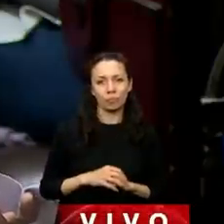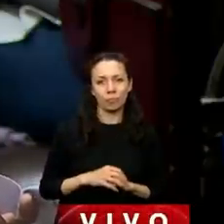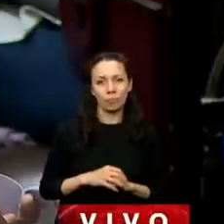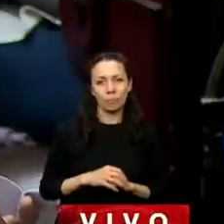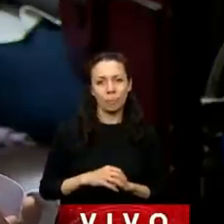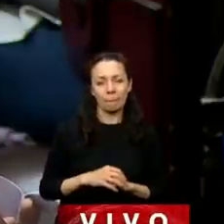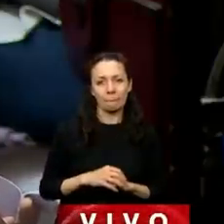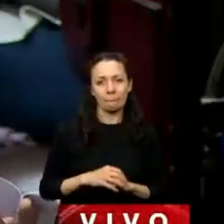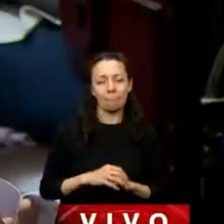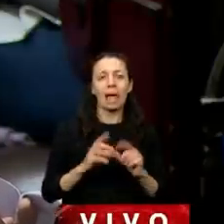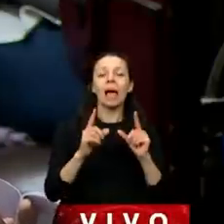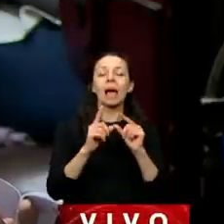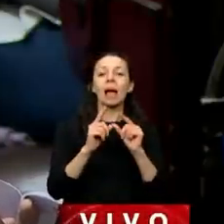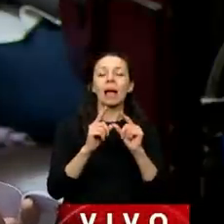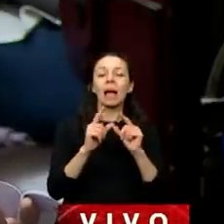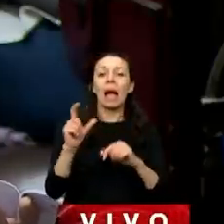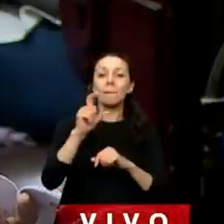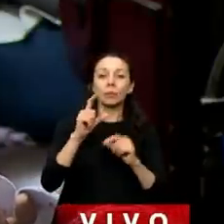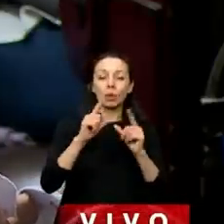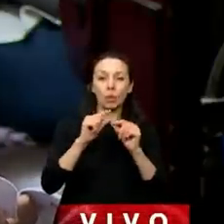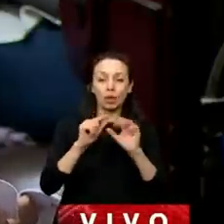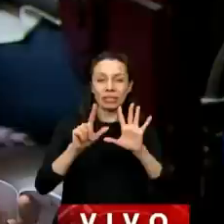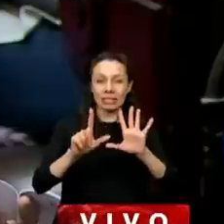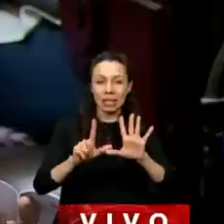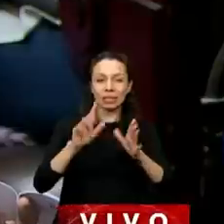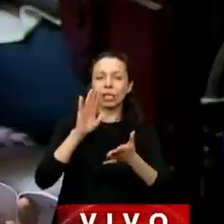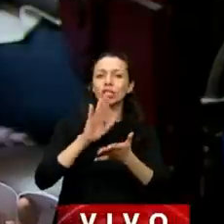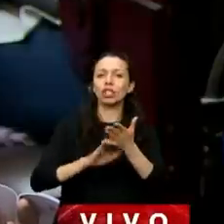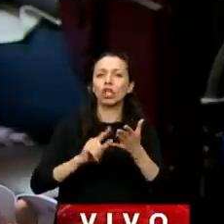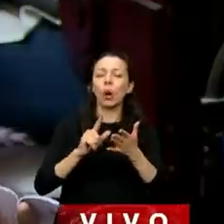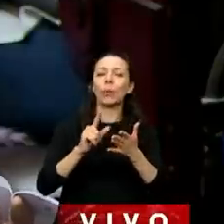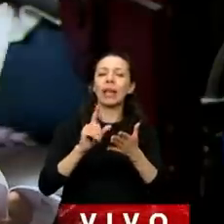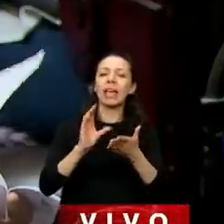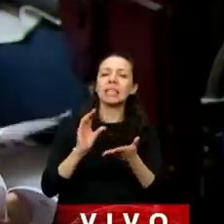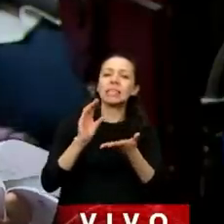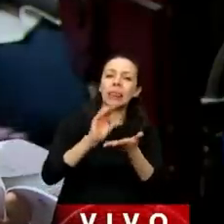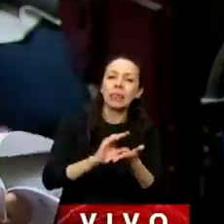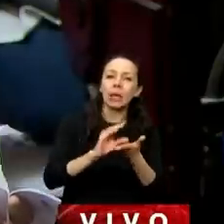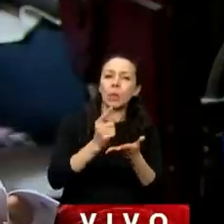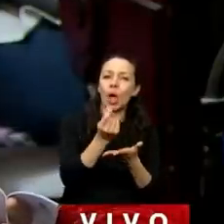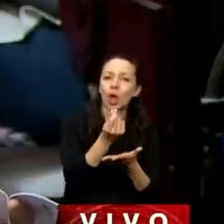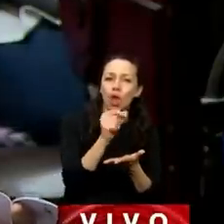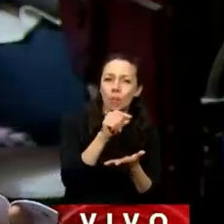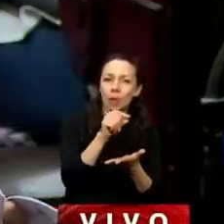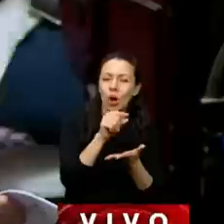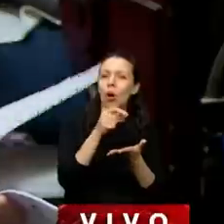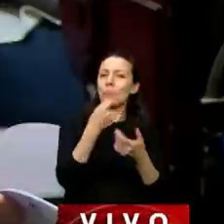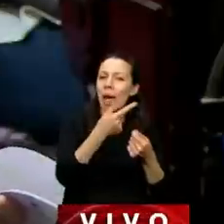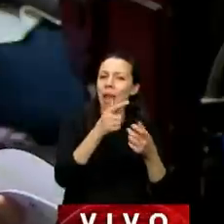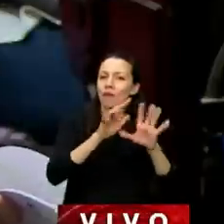Capítulo séptimo, incentivos y aportes económicos a la formación